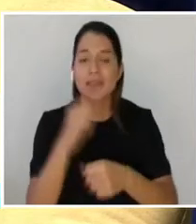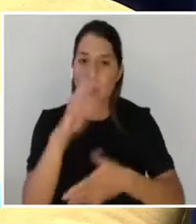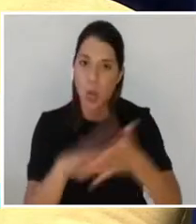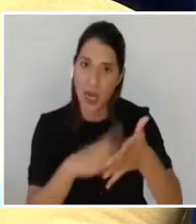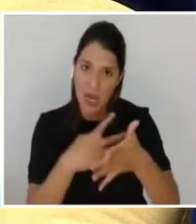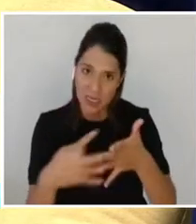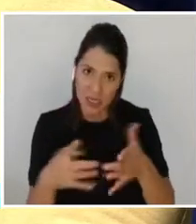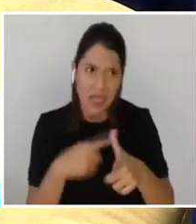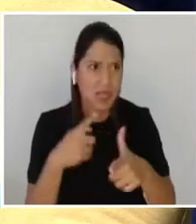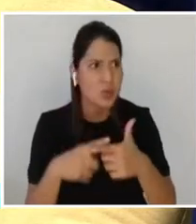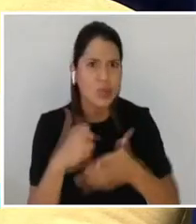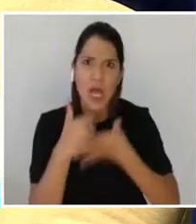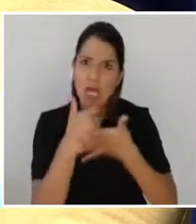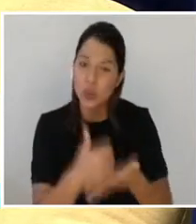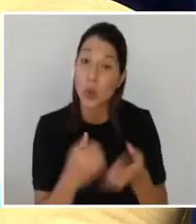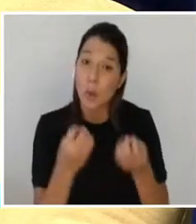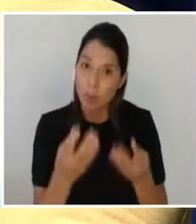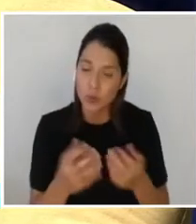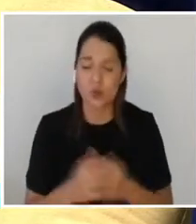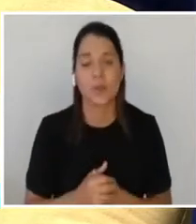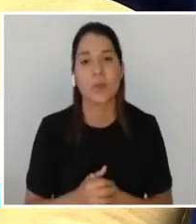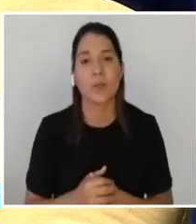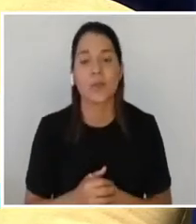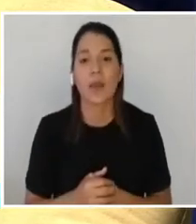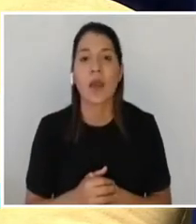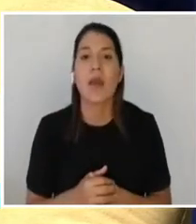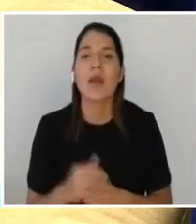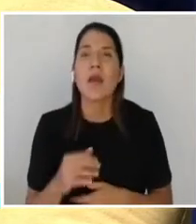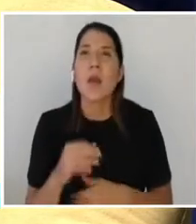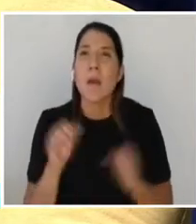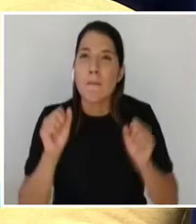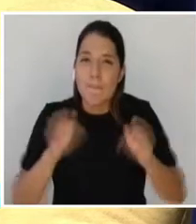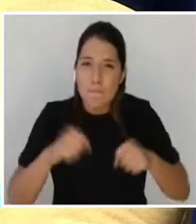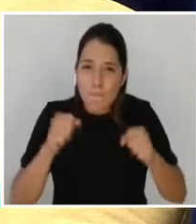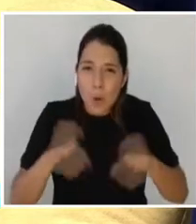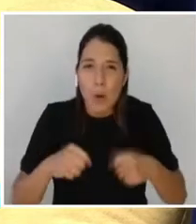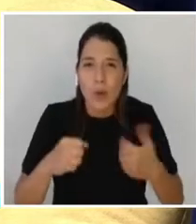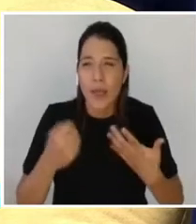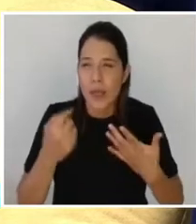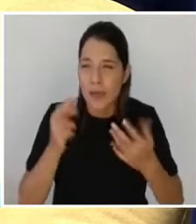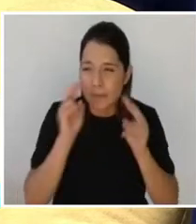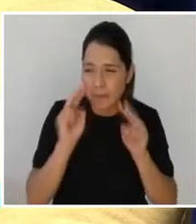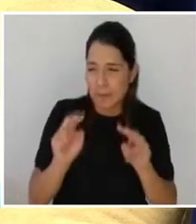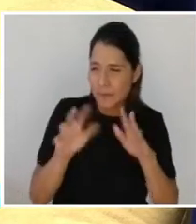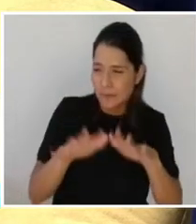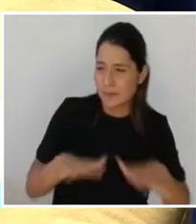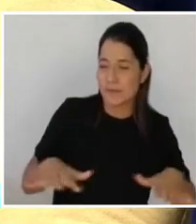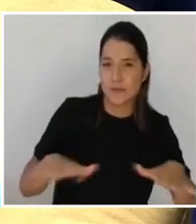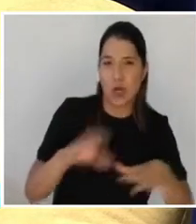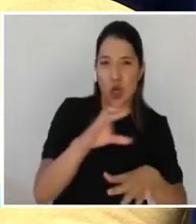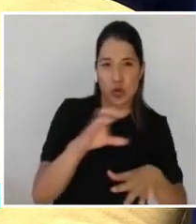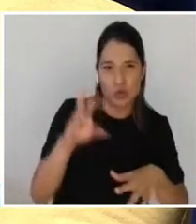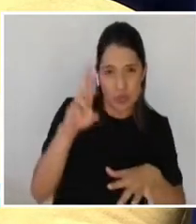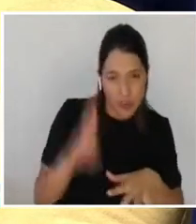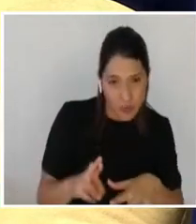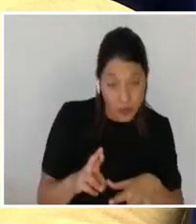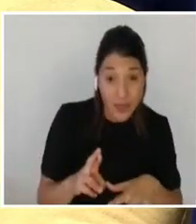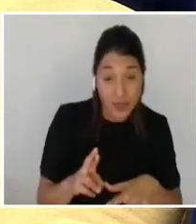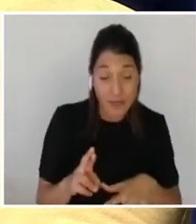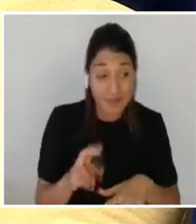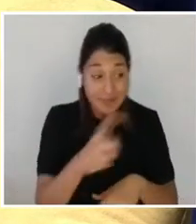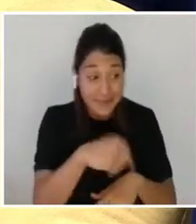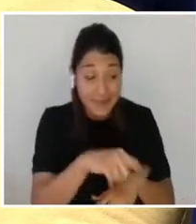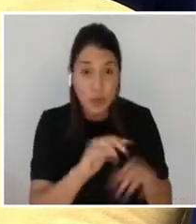mucho, ¿verdad? Visualizar mucho el territorio costarricense, ¿verdad? Qué tanto los chicos les